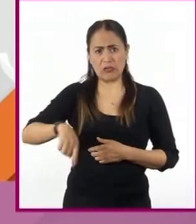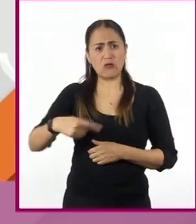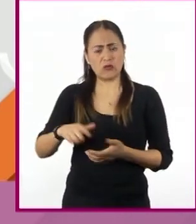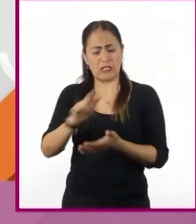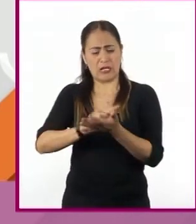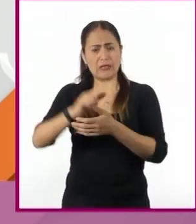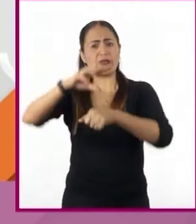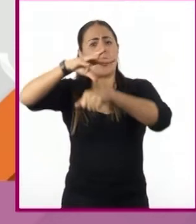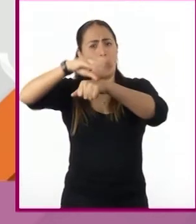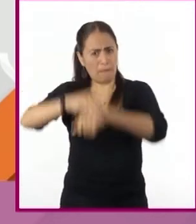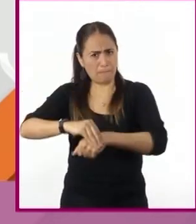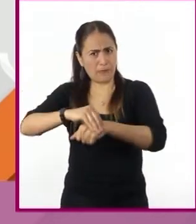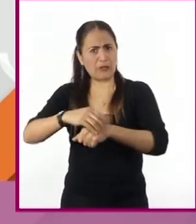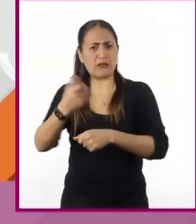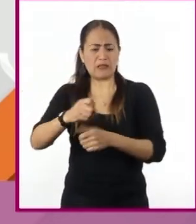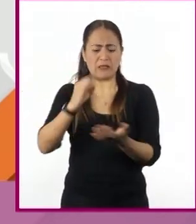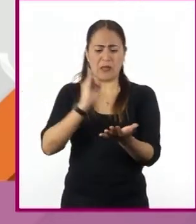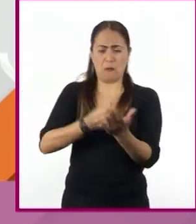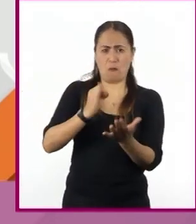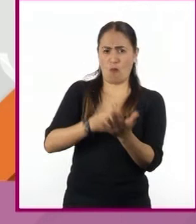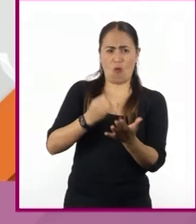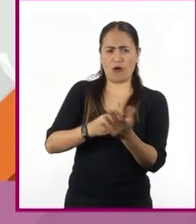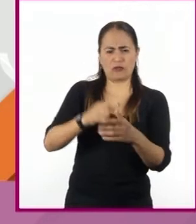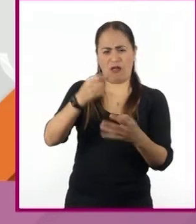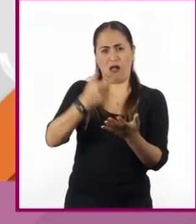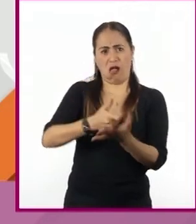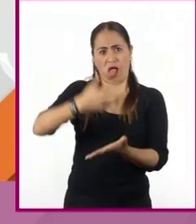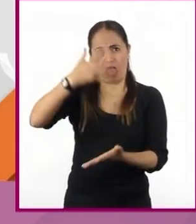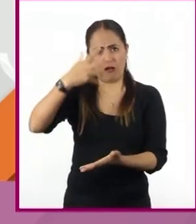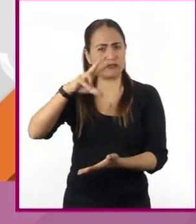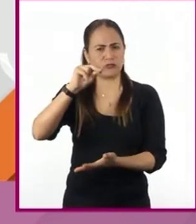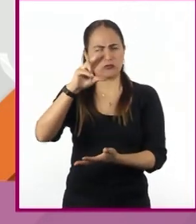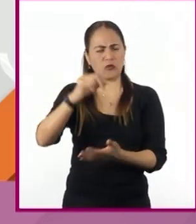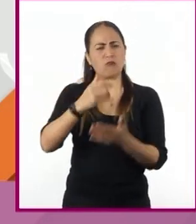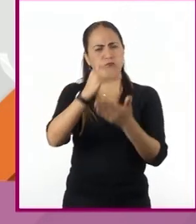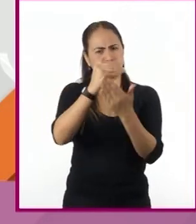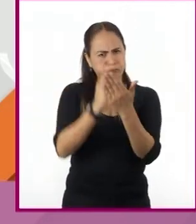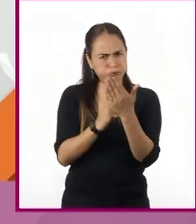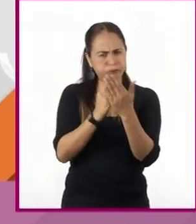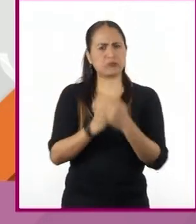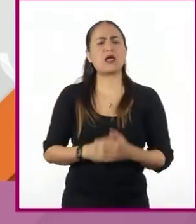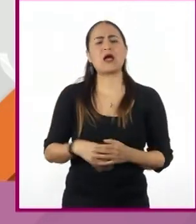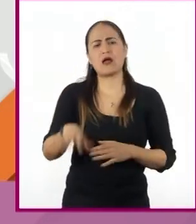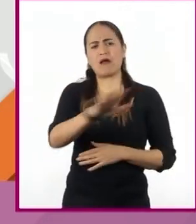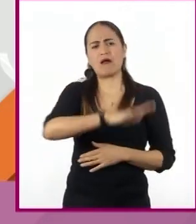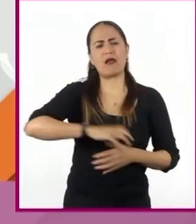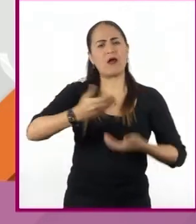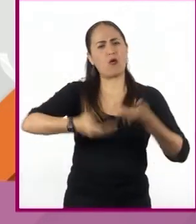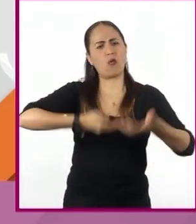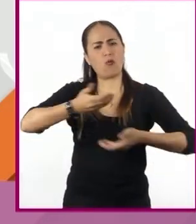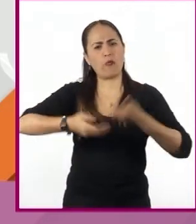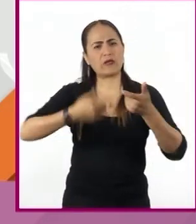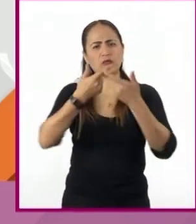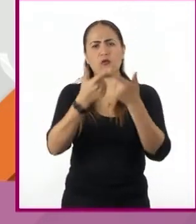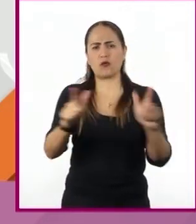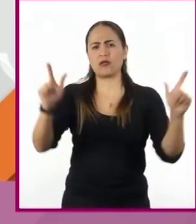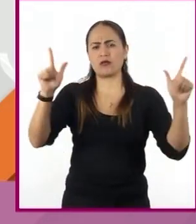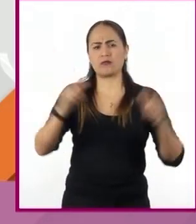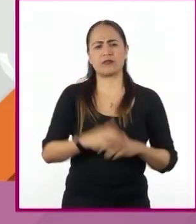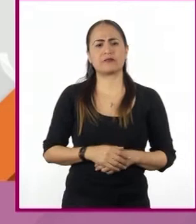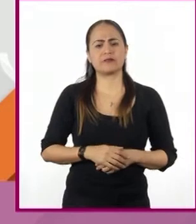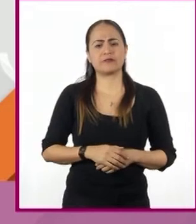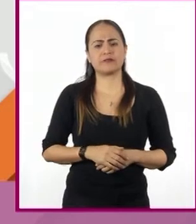comerciar sin las cargas de los impuestos ni las trabas de los privilegios, es decir, con un mercado libre. Así, se reducía